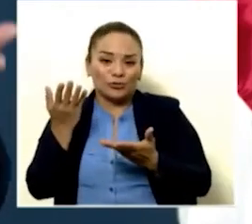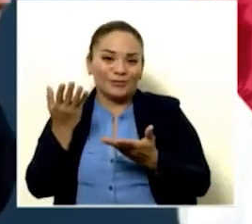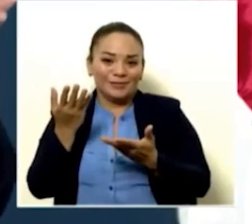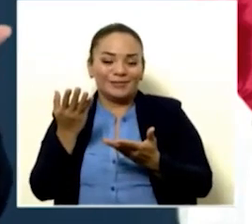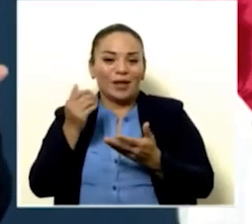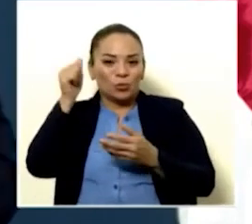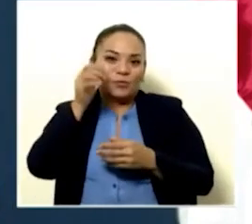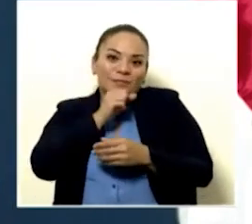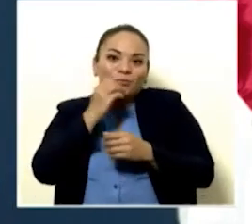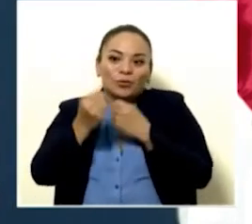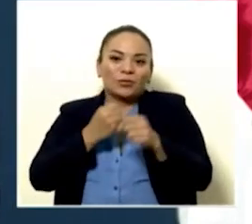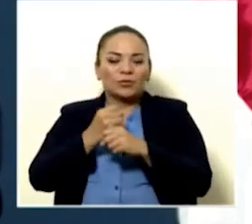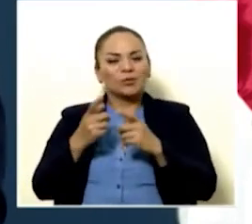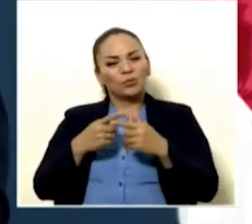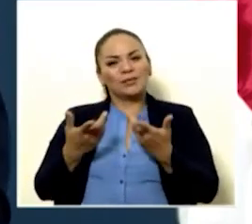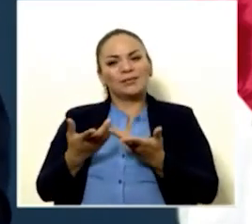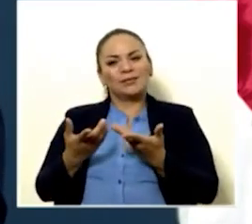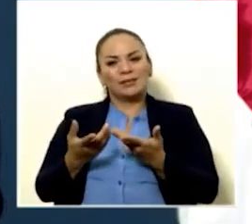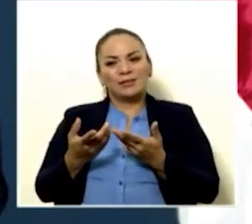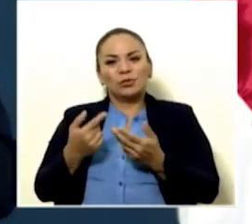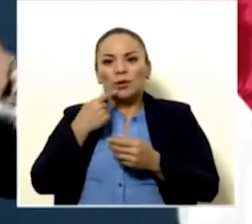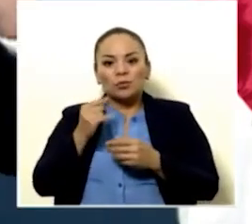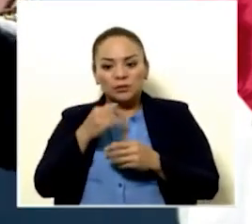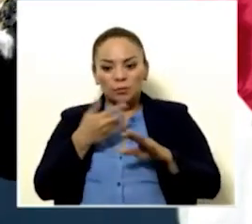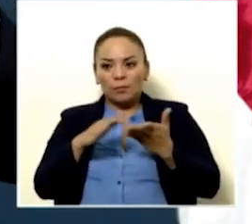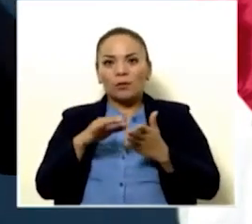amarrados. Y ahí es donde yo digo que en este caso,